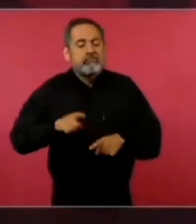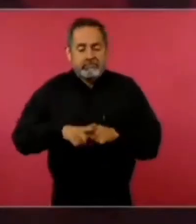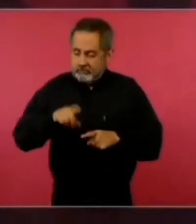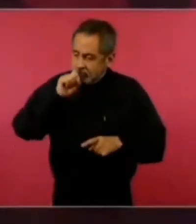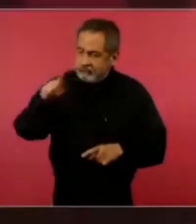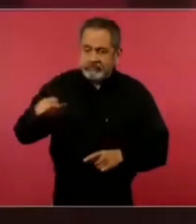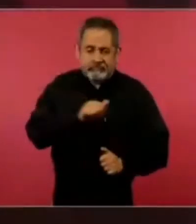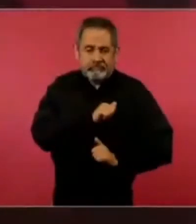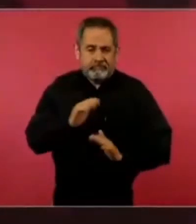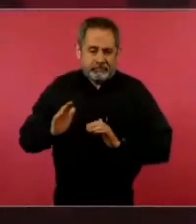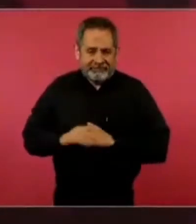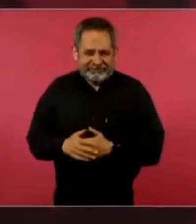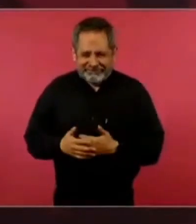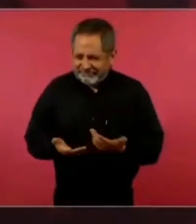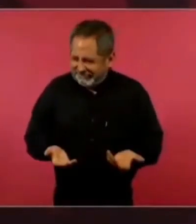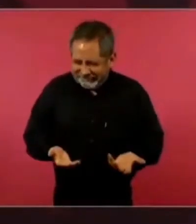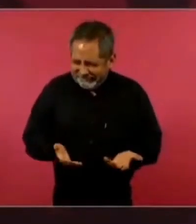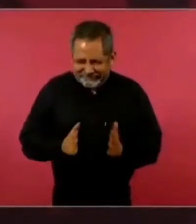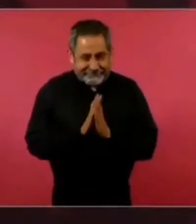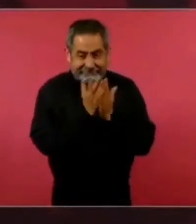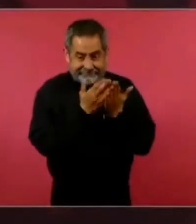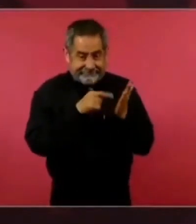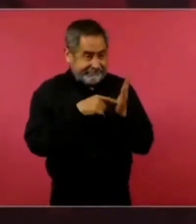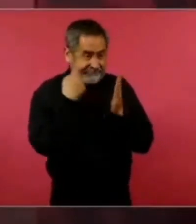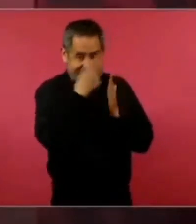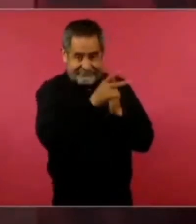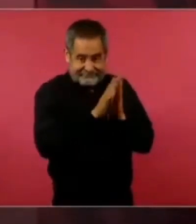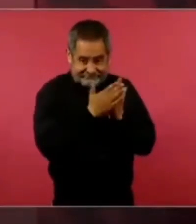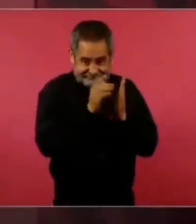el capítulo de su libro